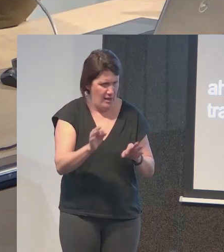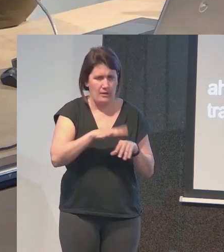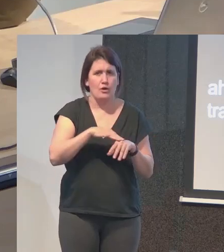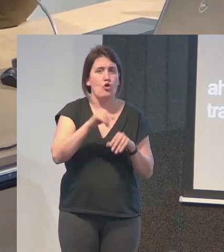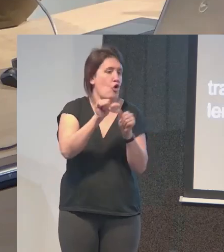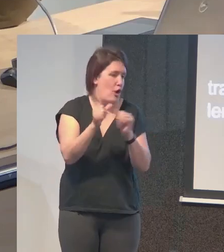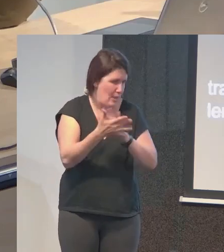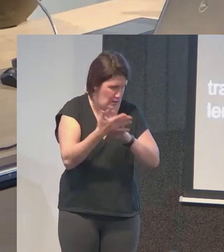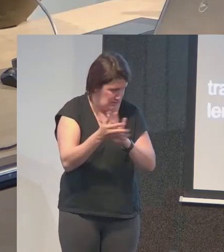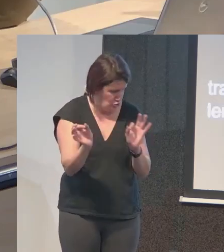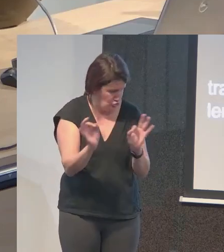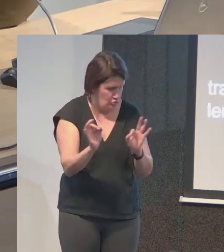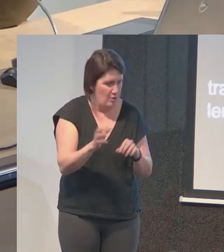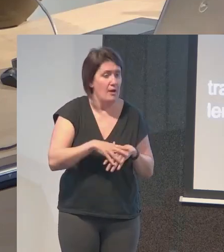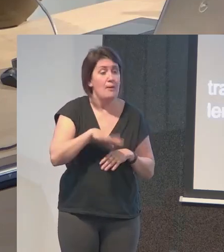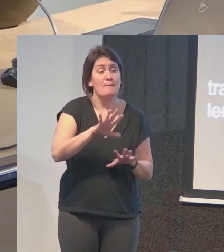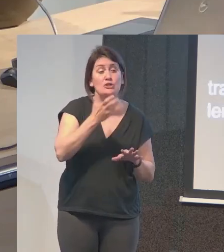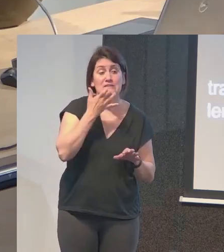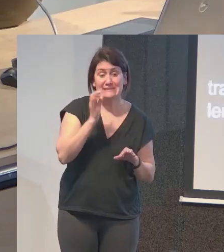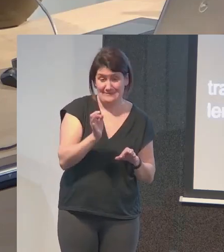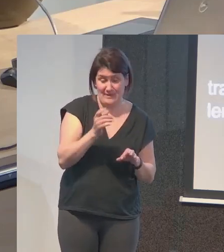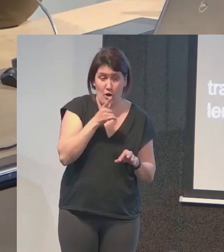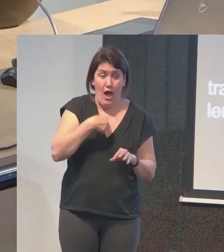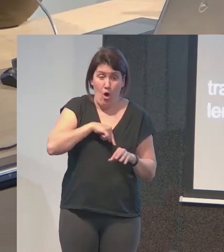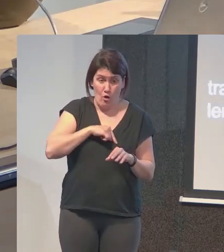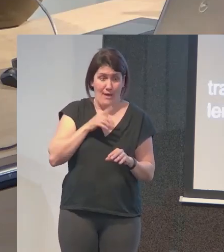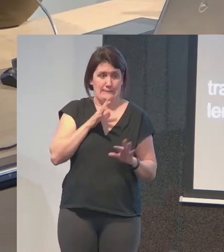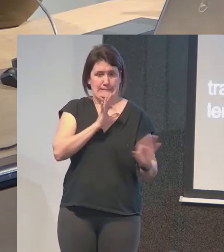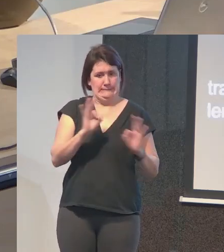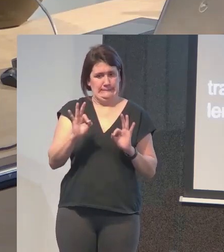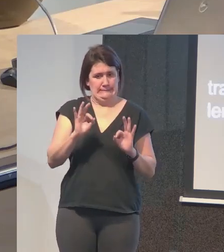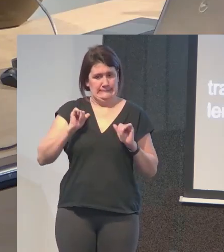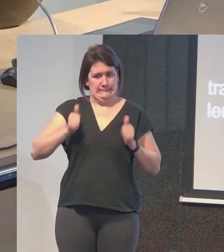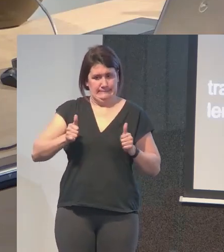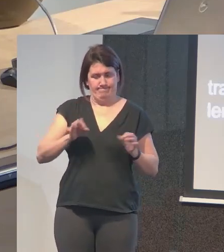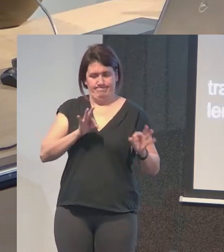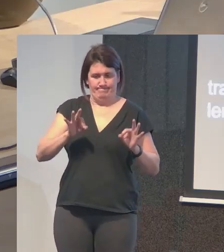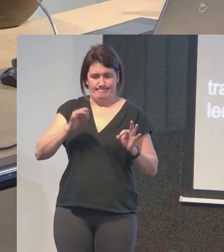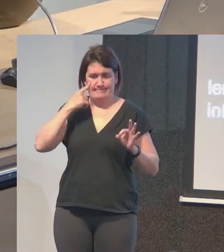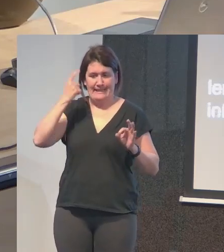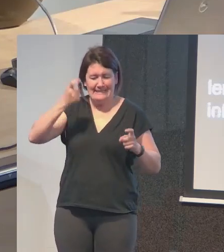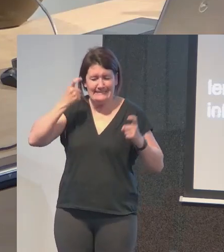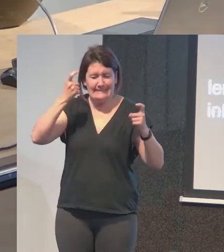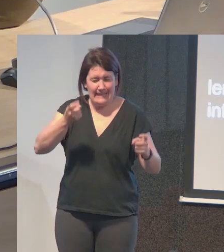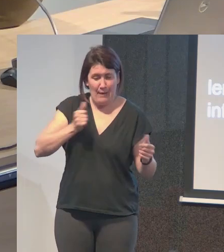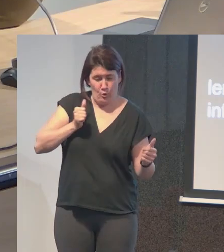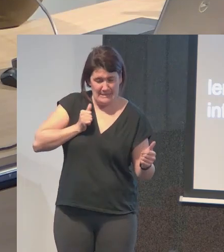de signos. Sí que estamos planteando empezar a intentar